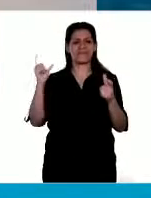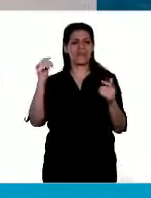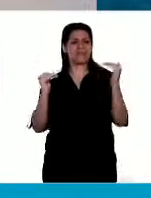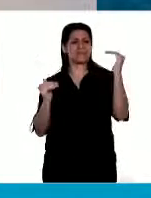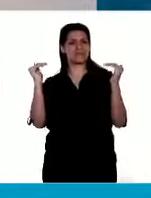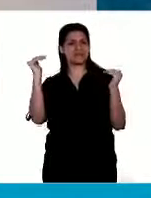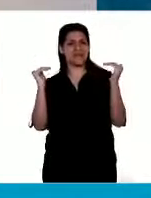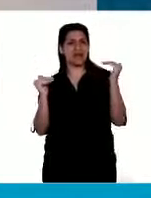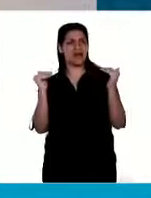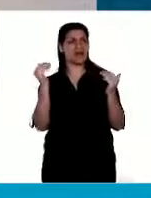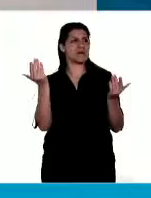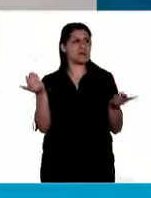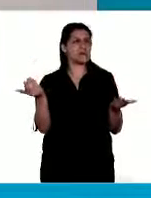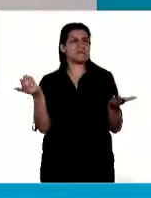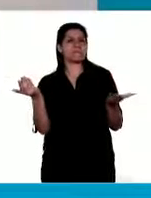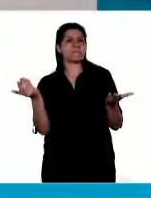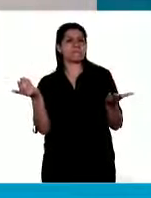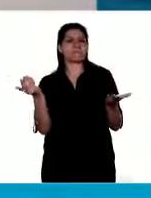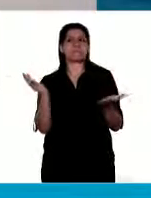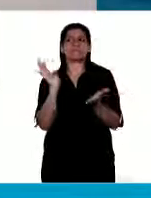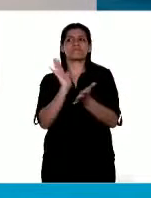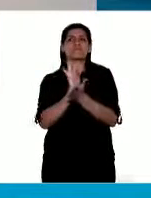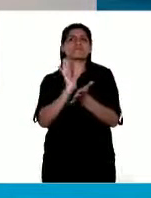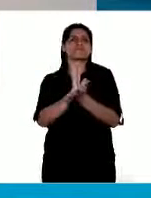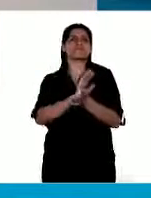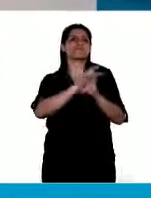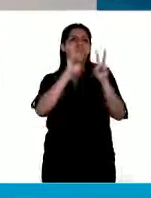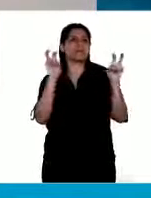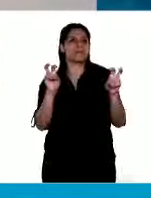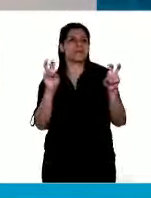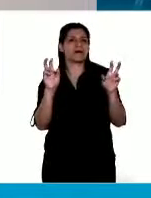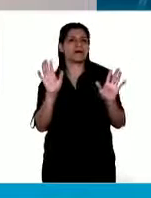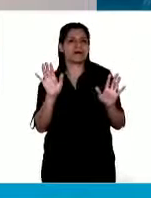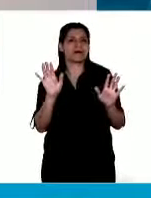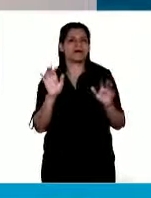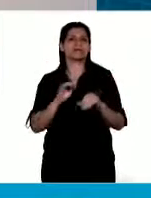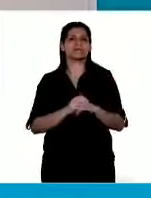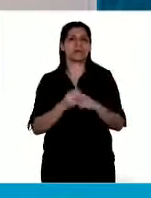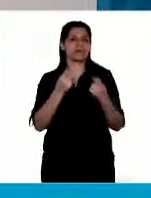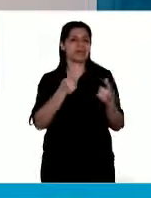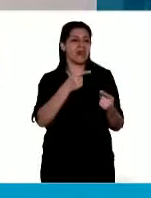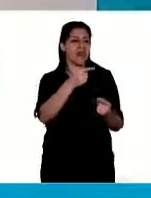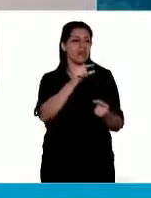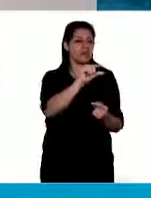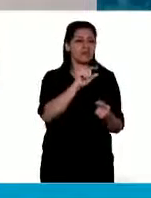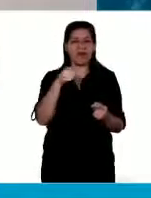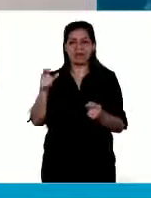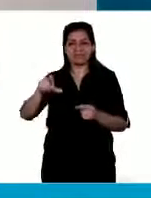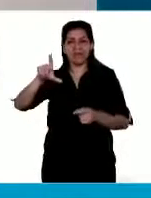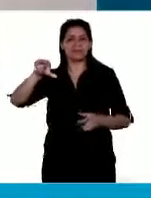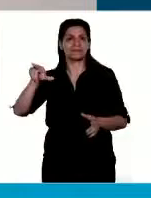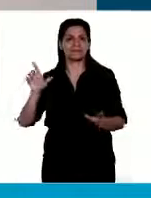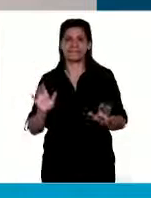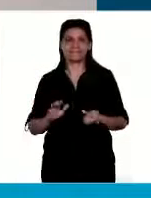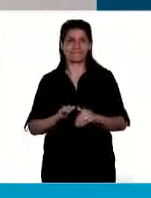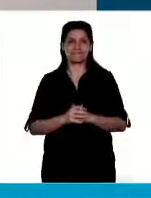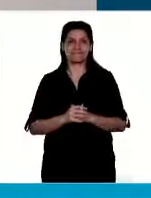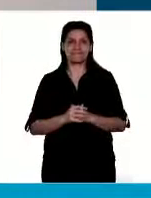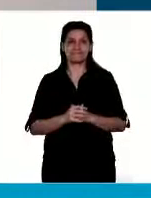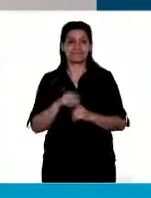nuestra fuerza, metafóricamente, ¿no? Entre nuestros hijos, y darle a uno más que a otro. Yo creo que fue una